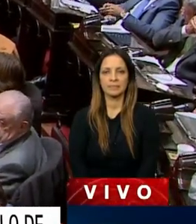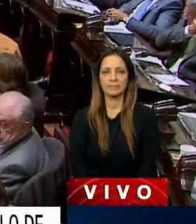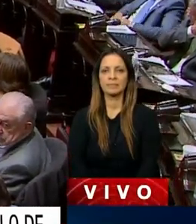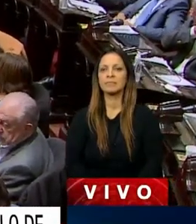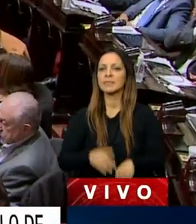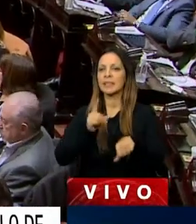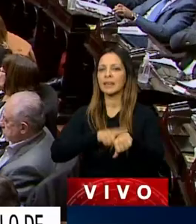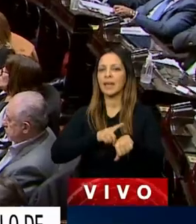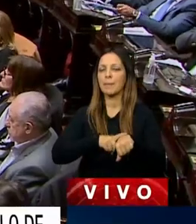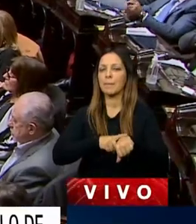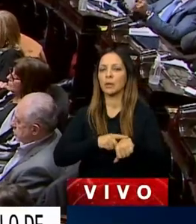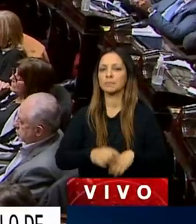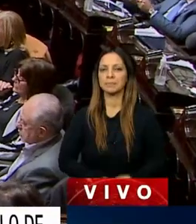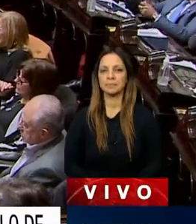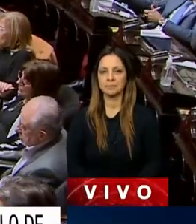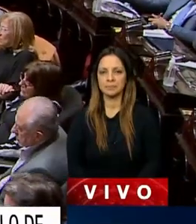Tiempo.